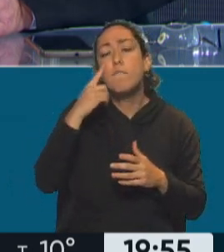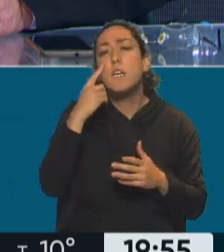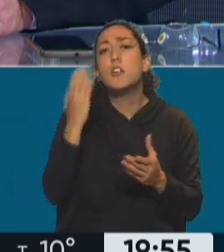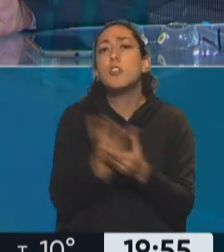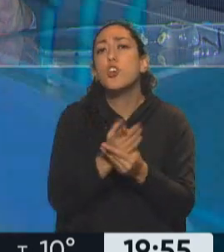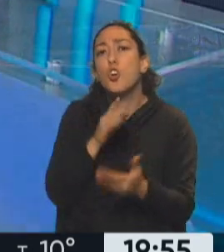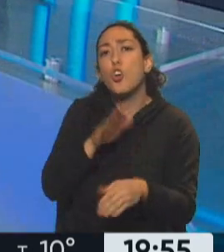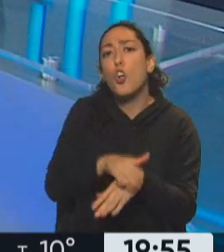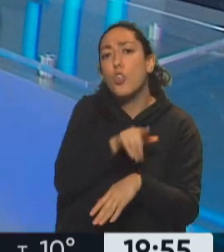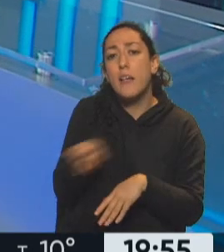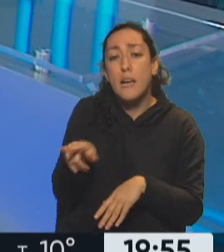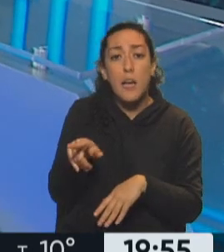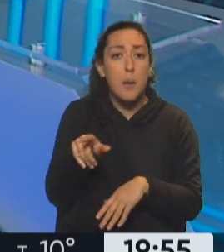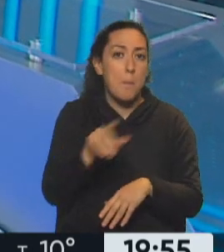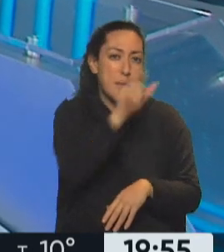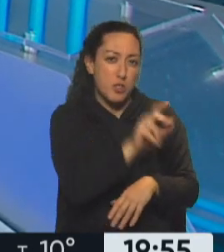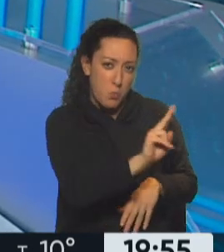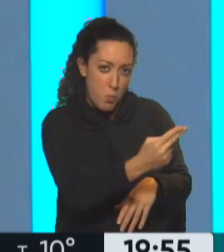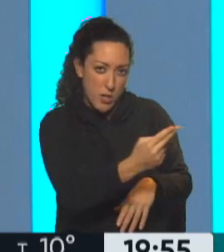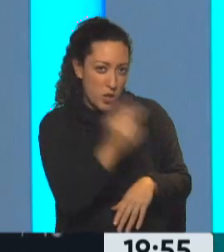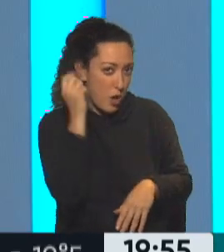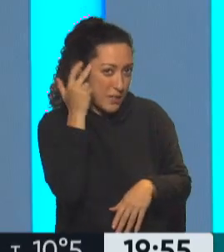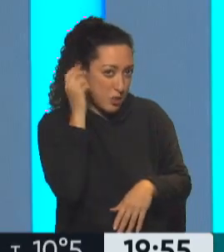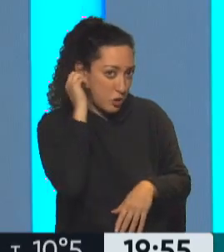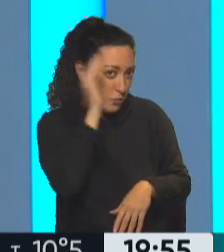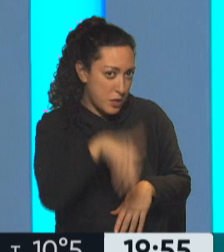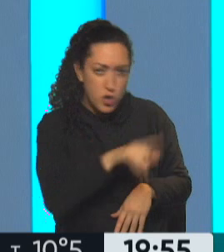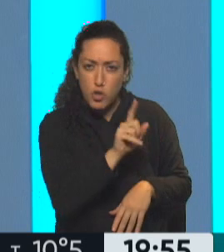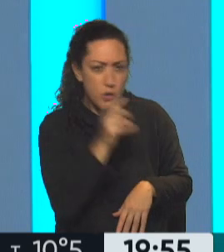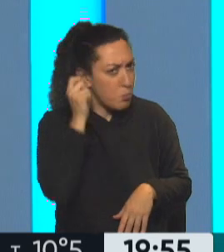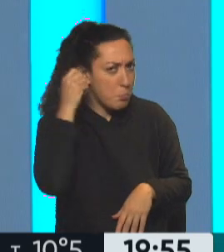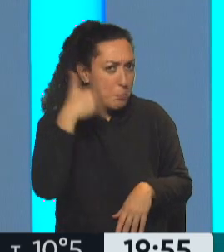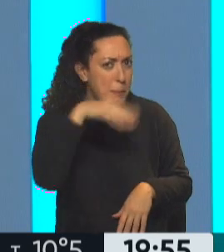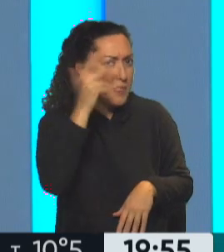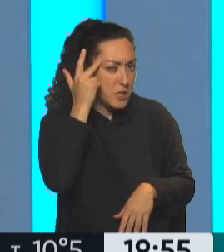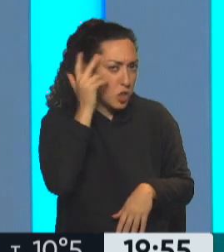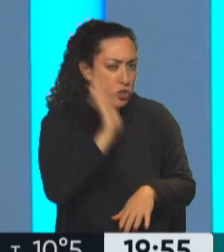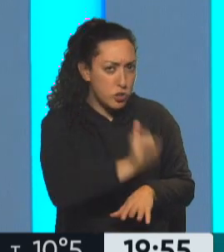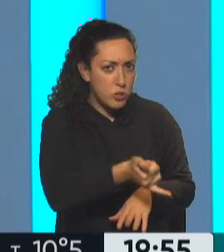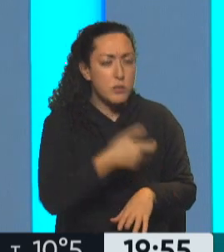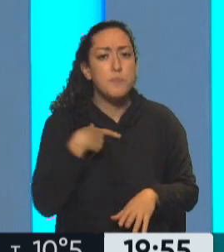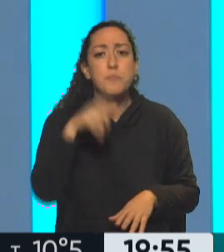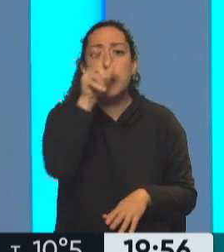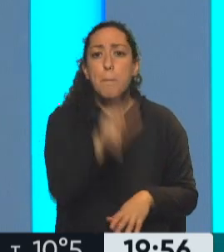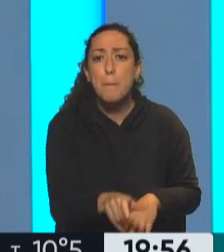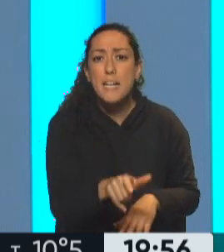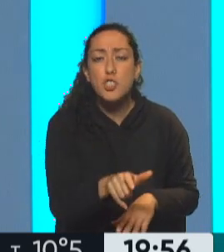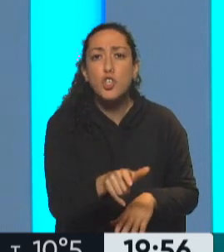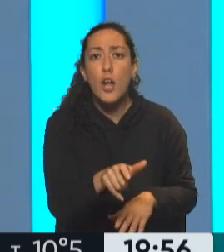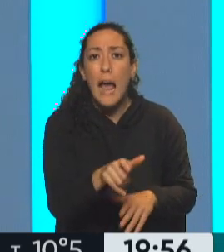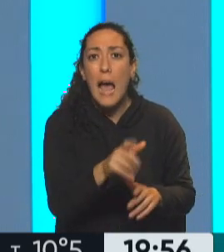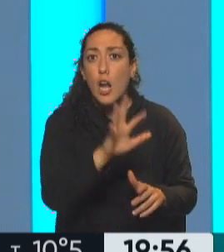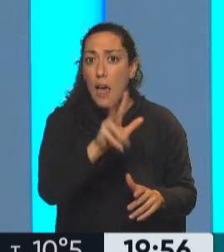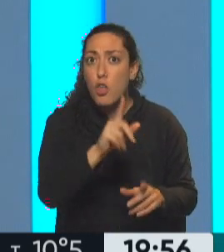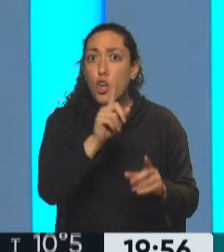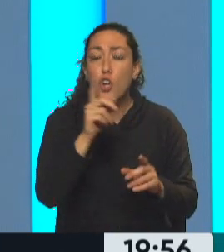¿El muerto era un menor de edad? No, el muerto era mayor de edad. El sobreviviente, asaltante sobreviviente, era